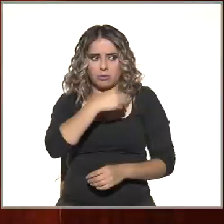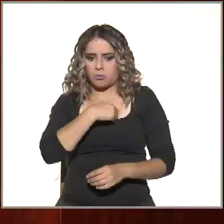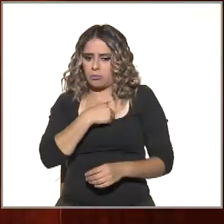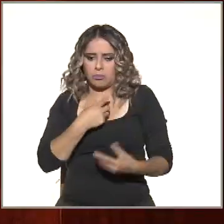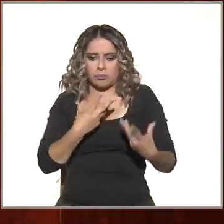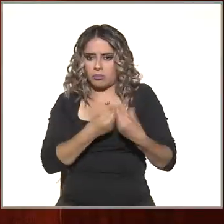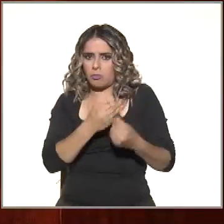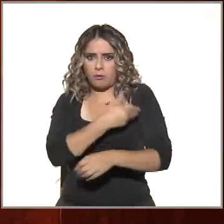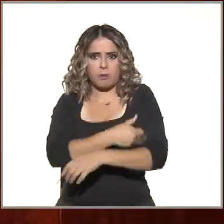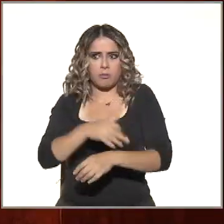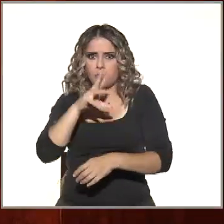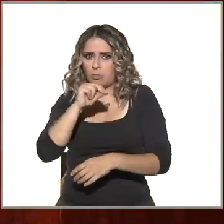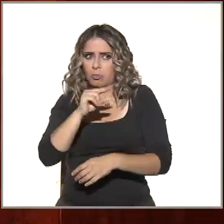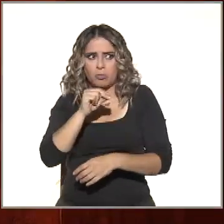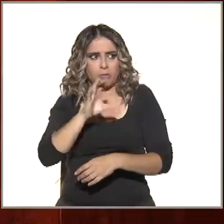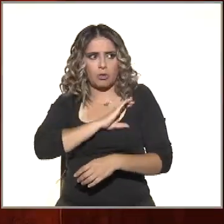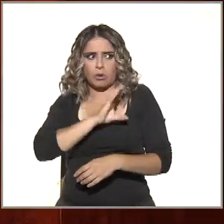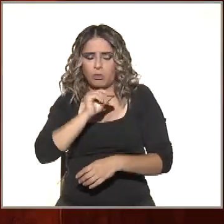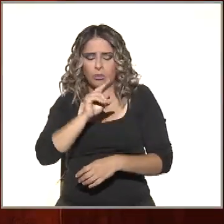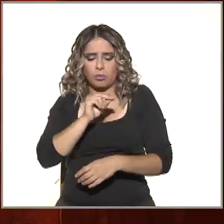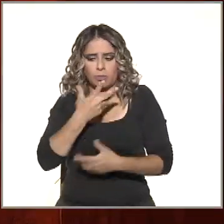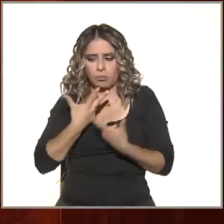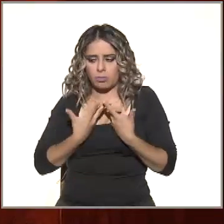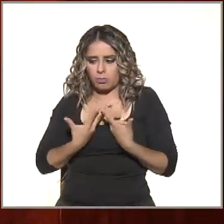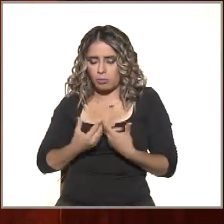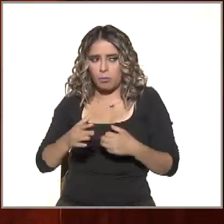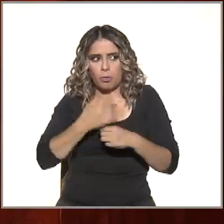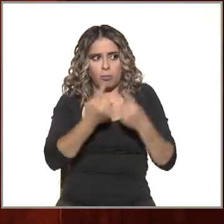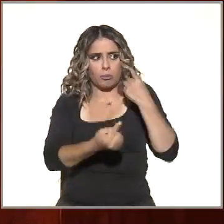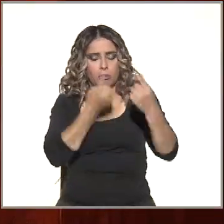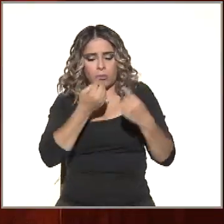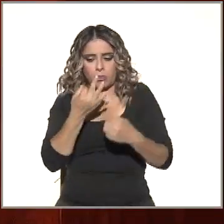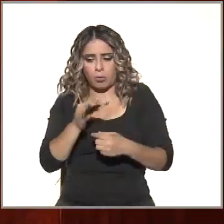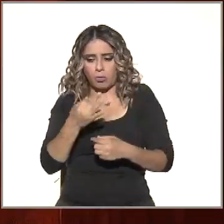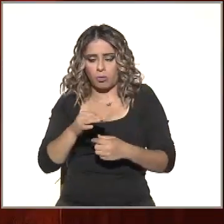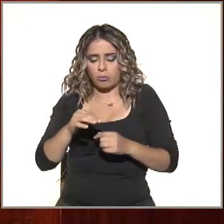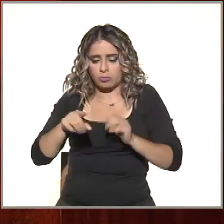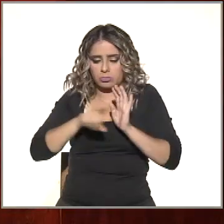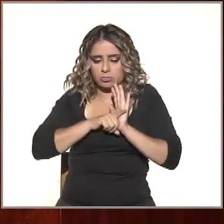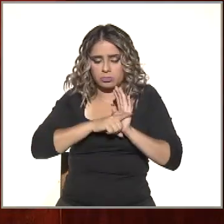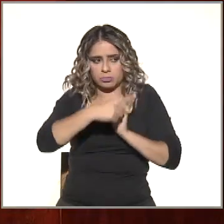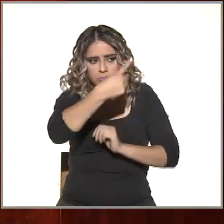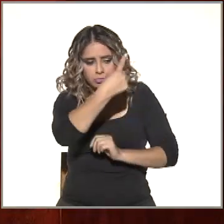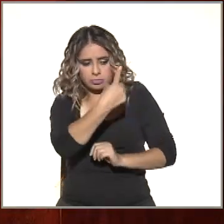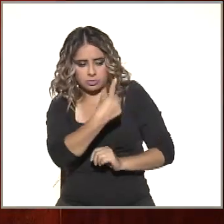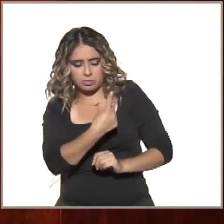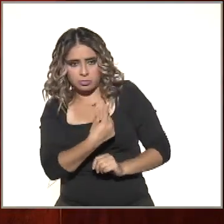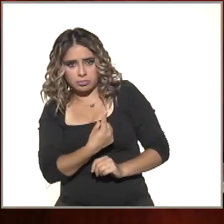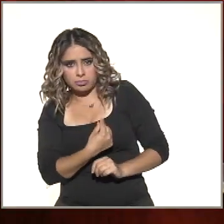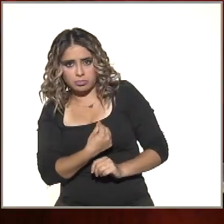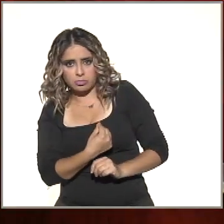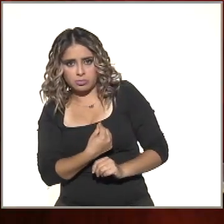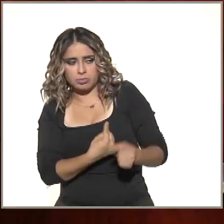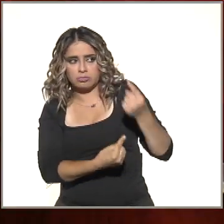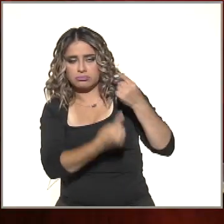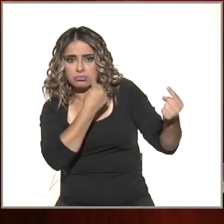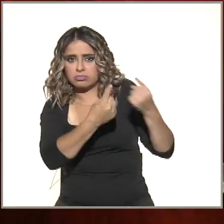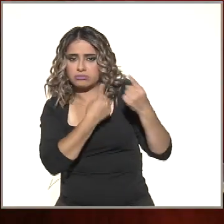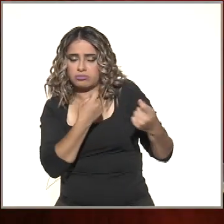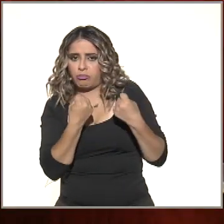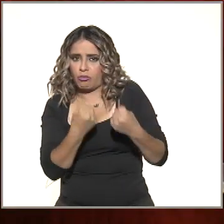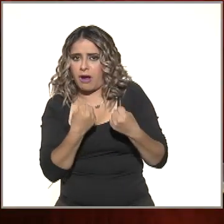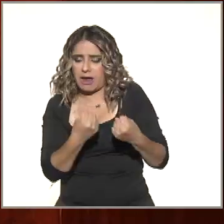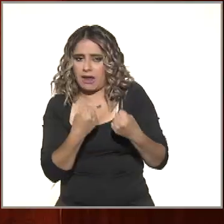esta familia y por lo tanto me están excluyendo, me están rompiendo y me están hablando de una forma tan dura,